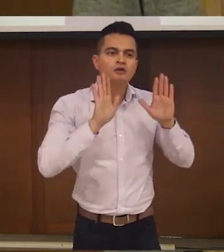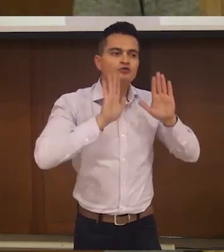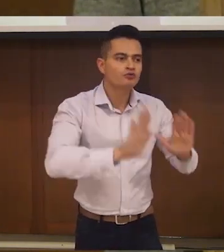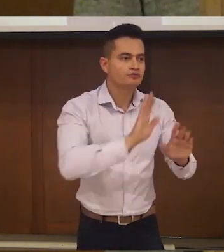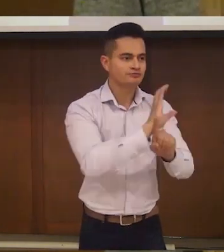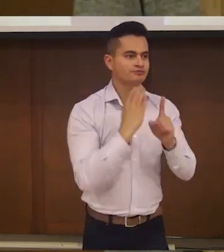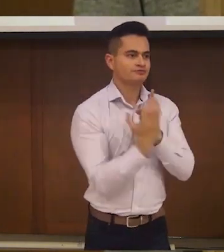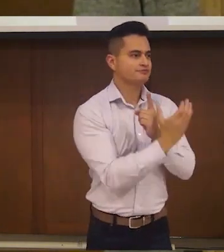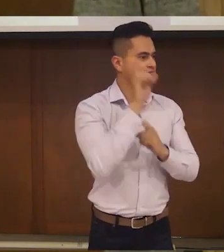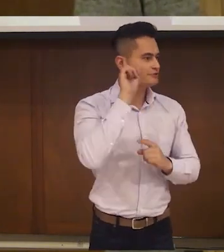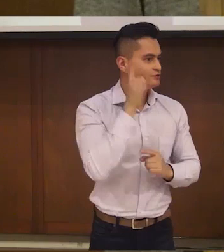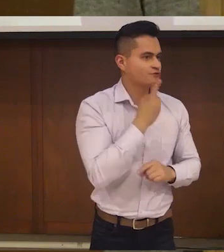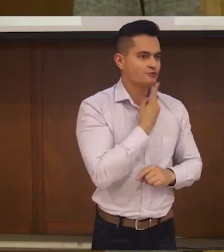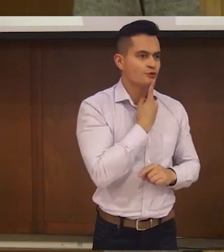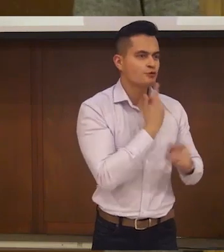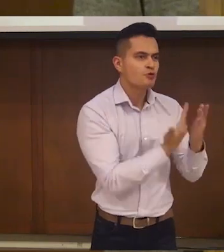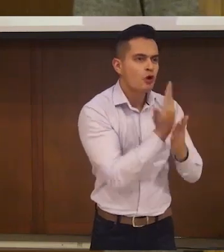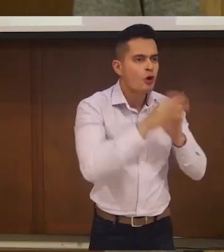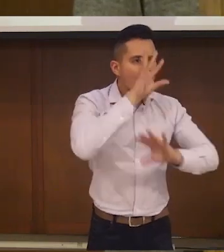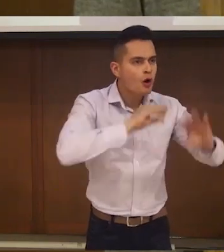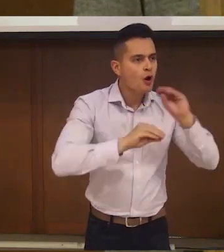de la cultura sorda.